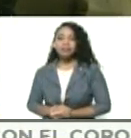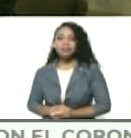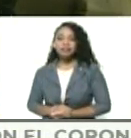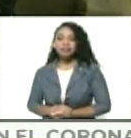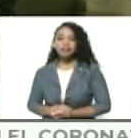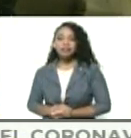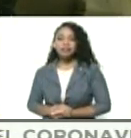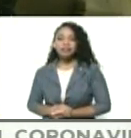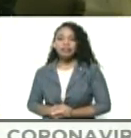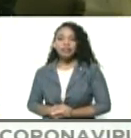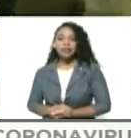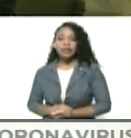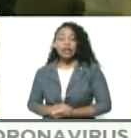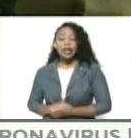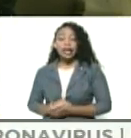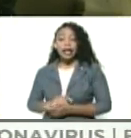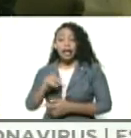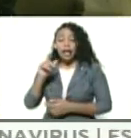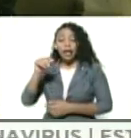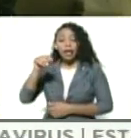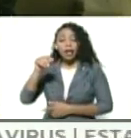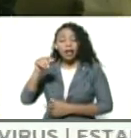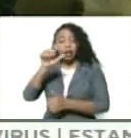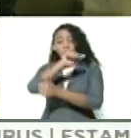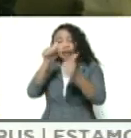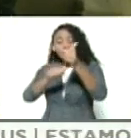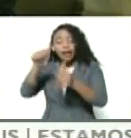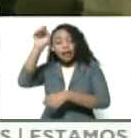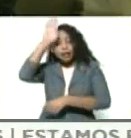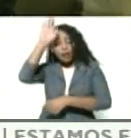el Cardenal Baltasar Porras y